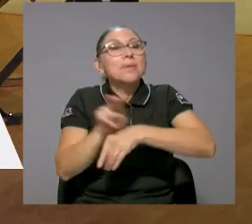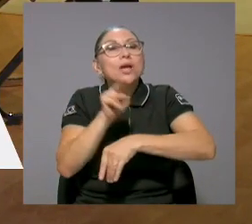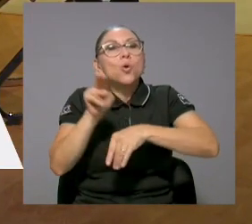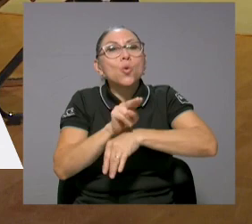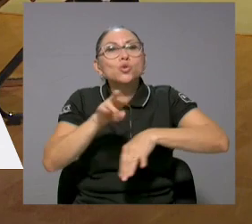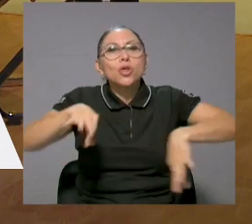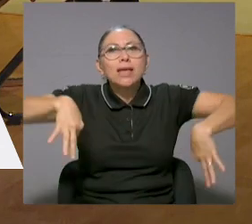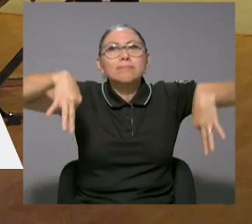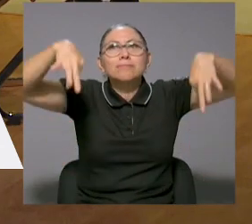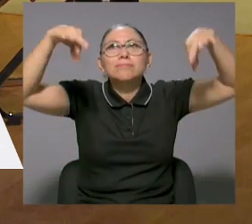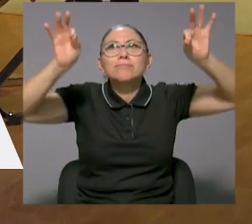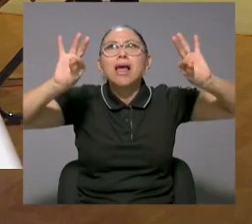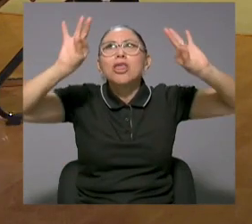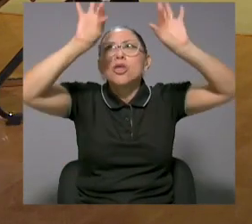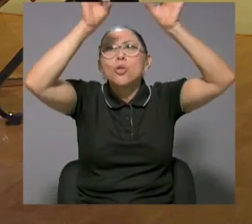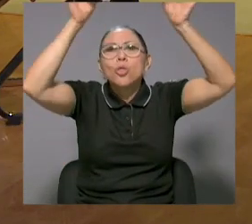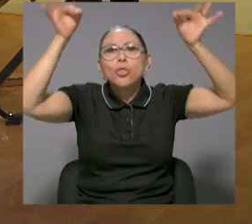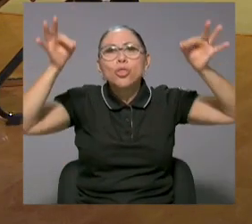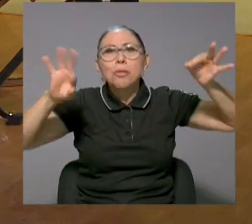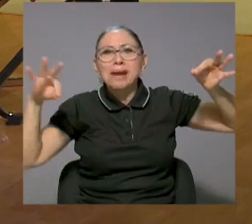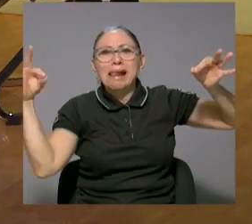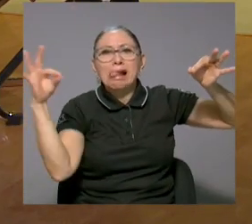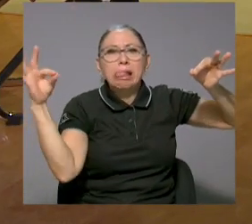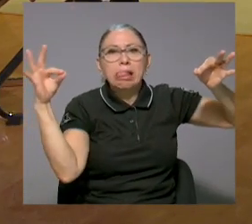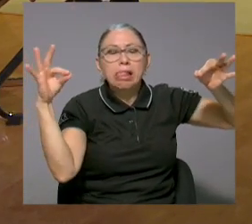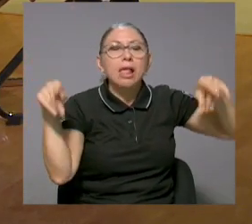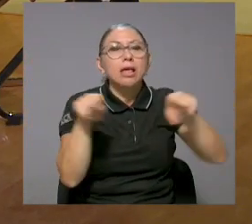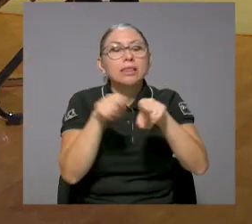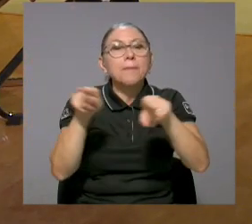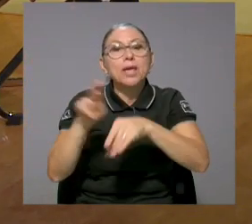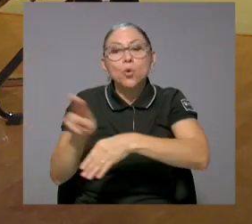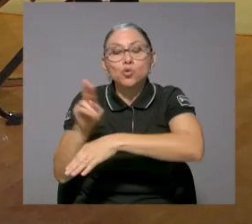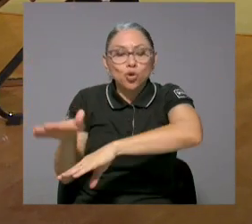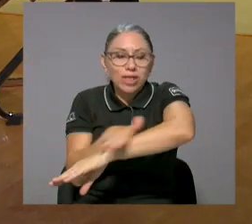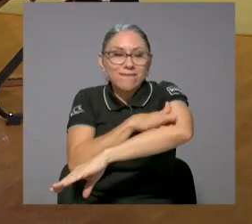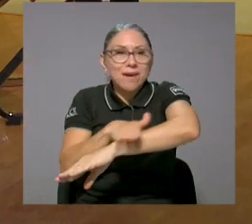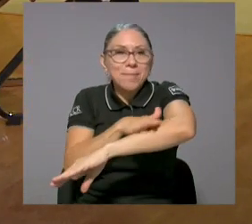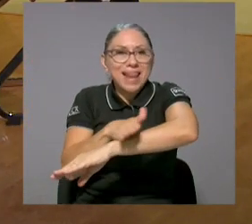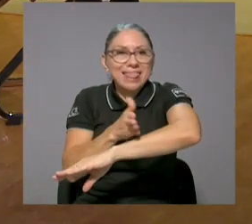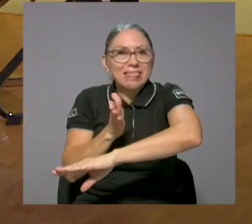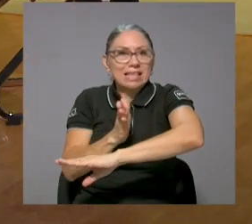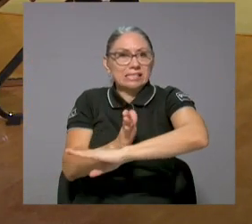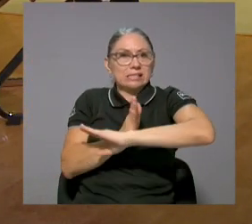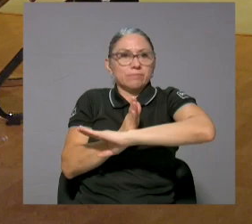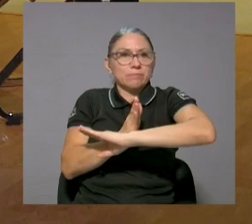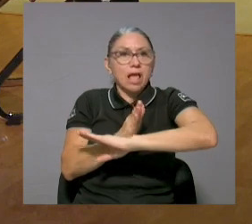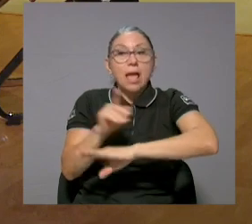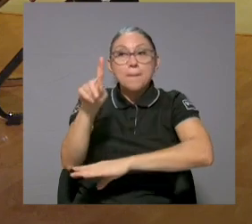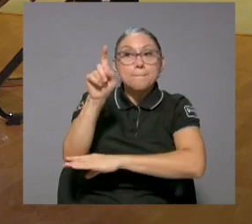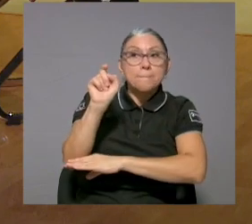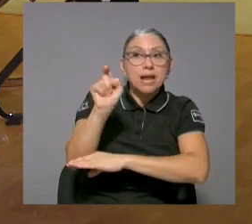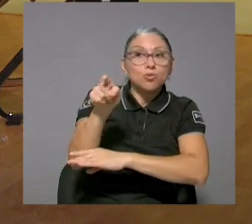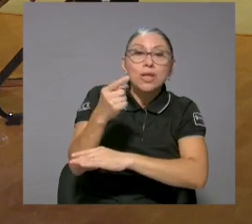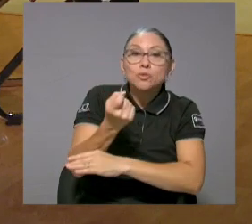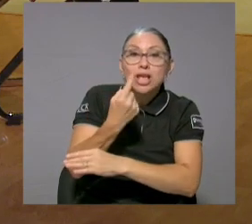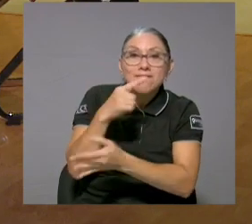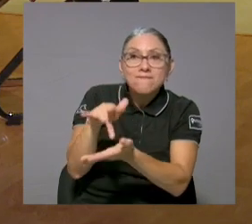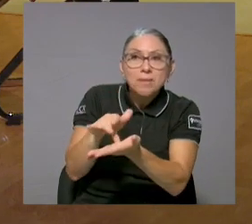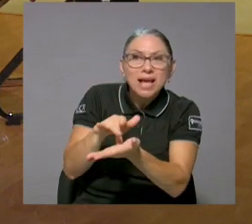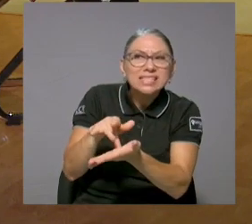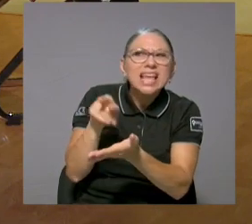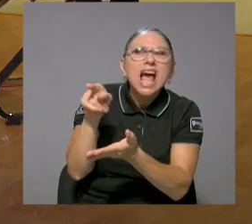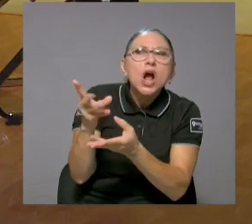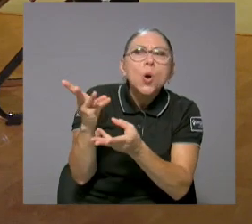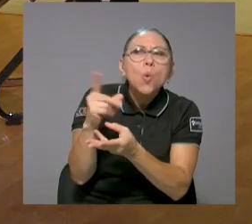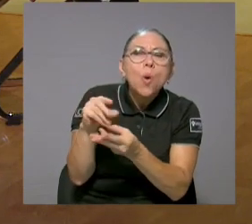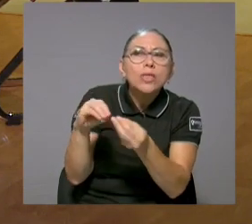también de repelentes, siempre y cuando pues preguntemos en la farmacia la concentración y también el paciente que lo va a